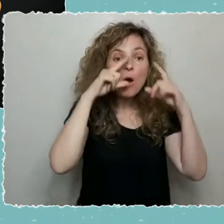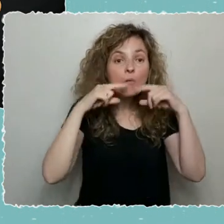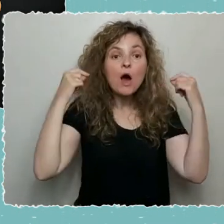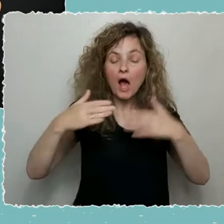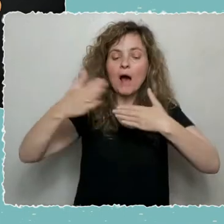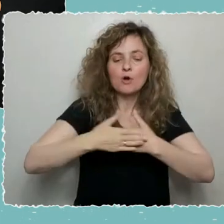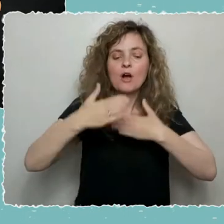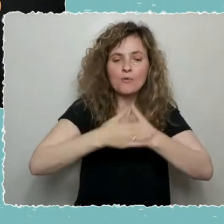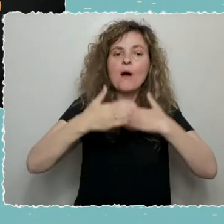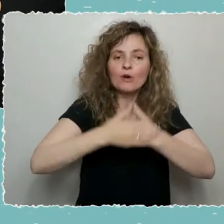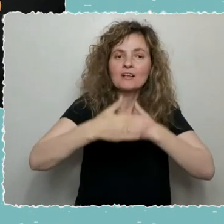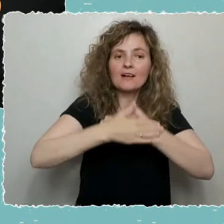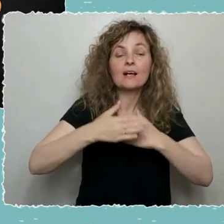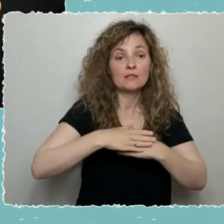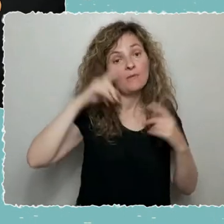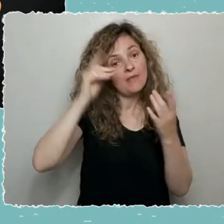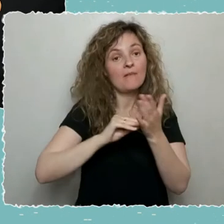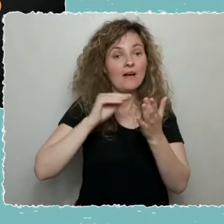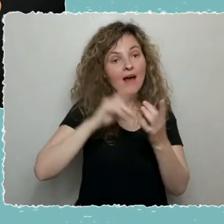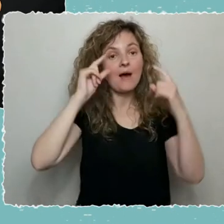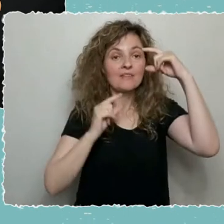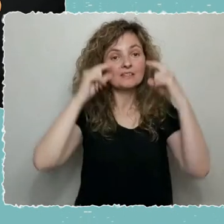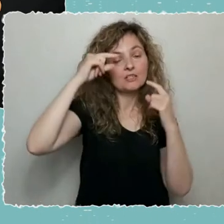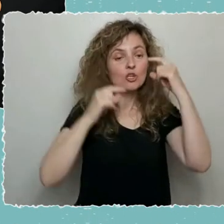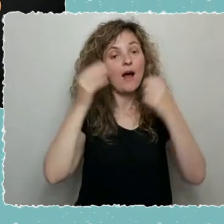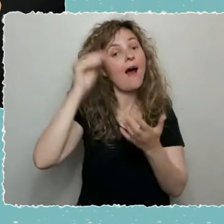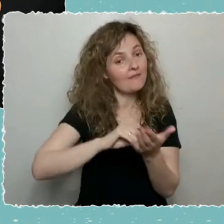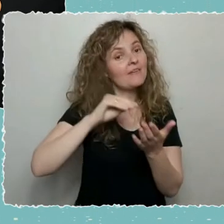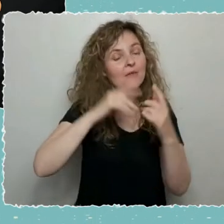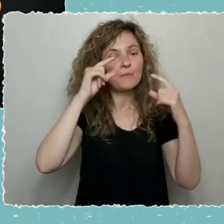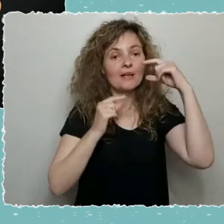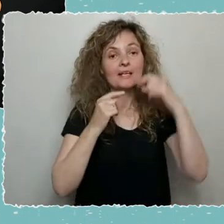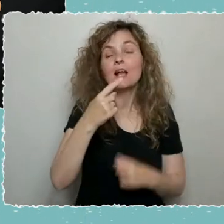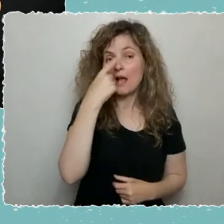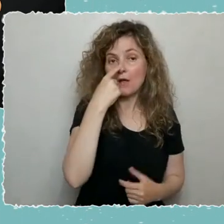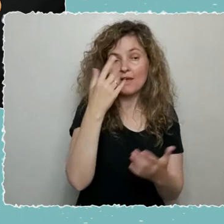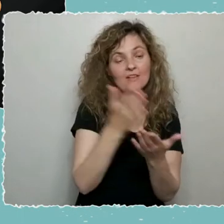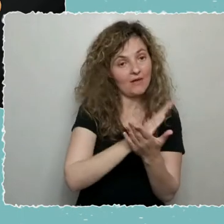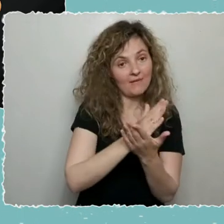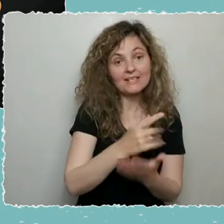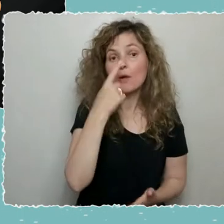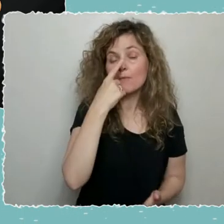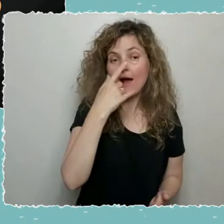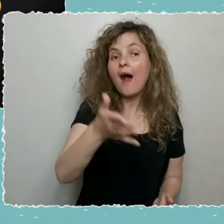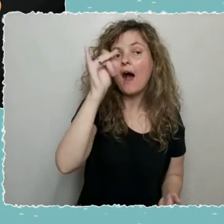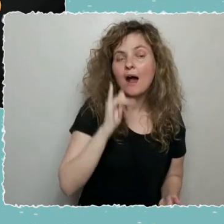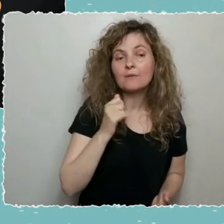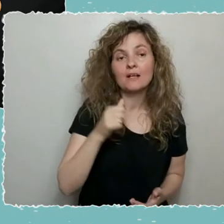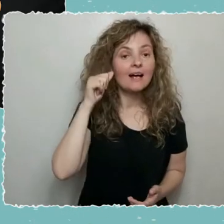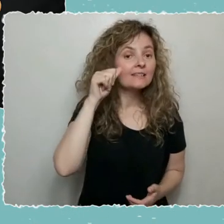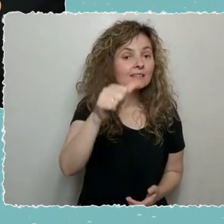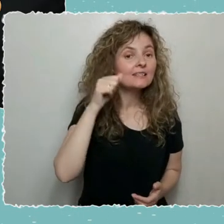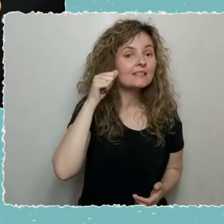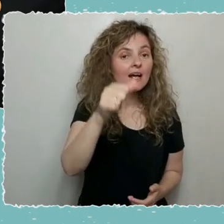A boca é unha porta, a boca é unha porta, que ás veces teño torta, que ás veces teño torta. En o medio está o nariz, en o medio está o nariz, que